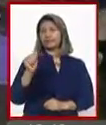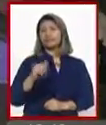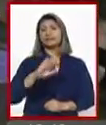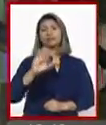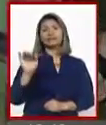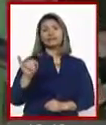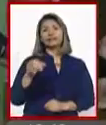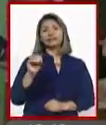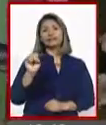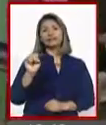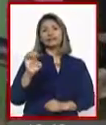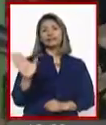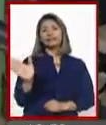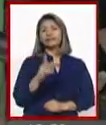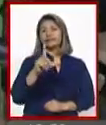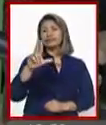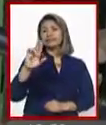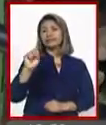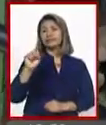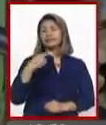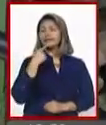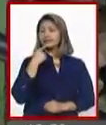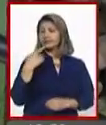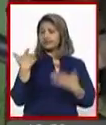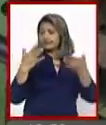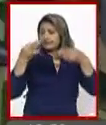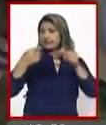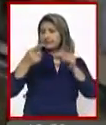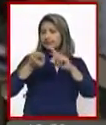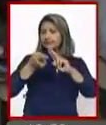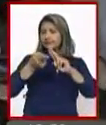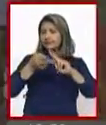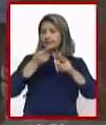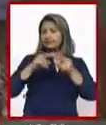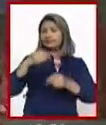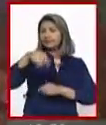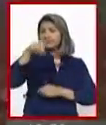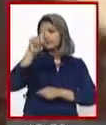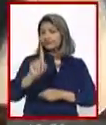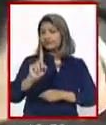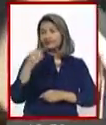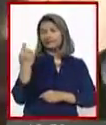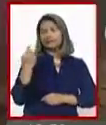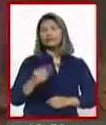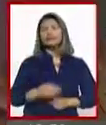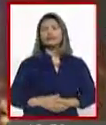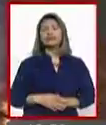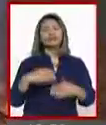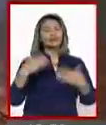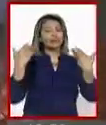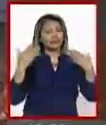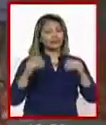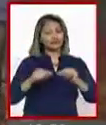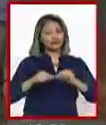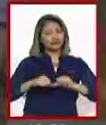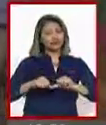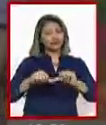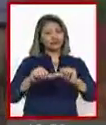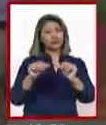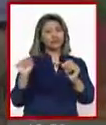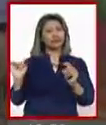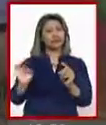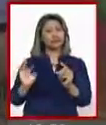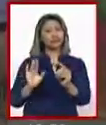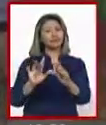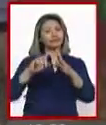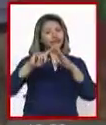Luis Apostó estuvo desde ayer y será el número uno y su puesto será el número uno. Así Seguiremos con todo. Si